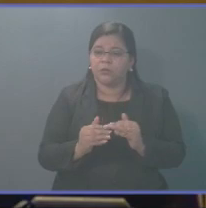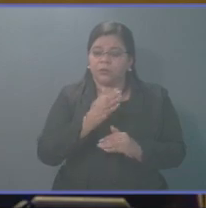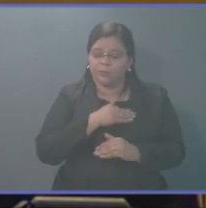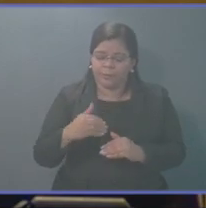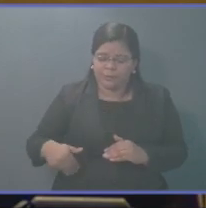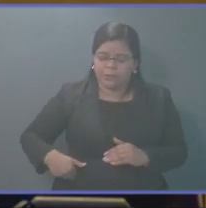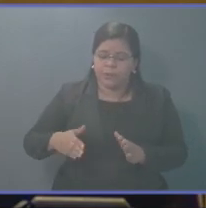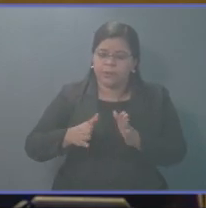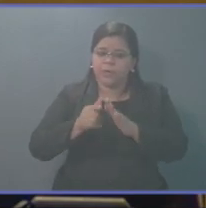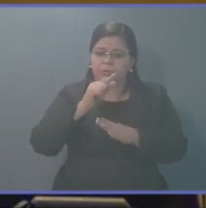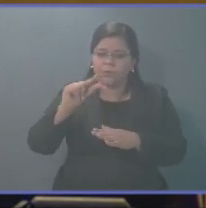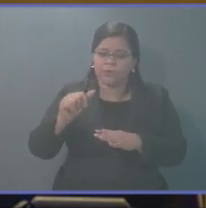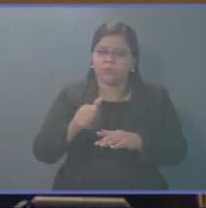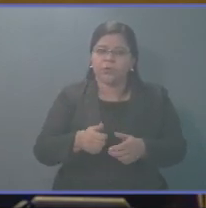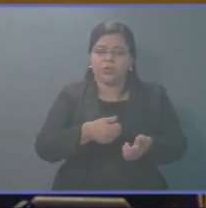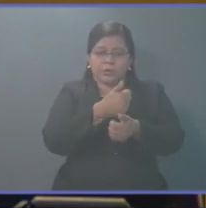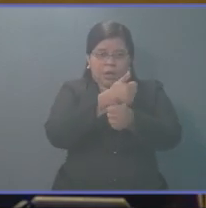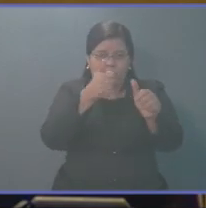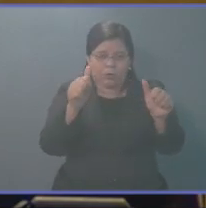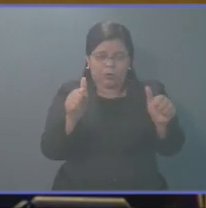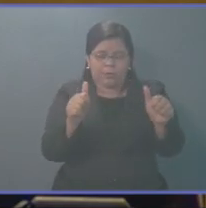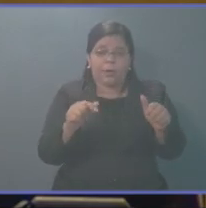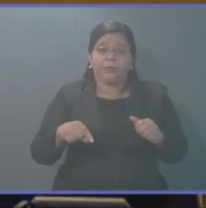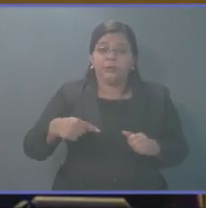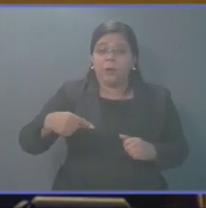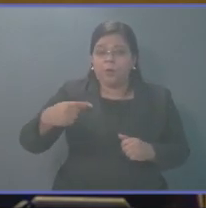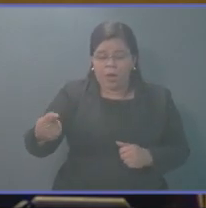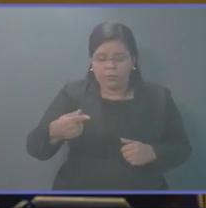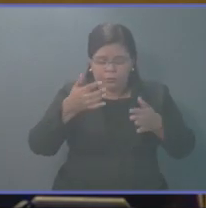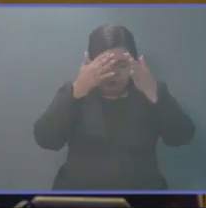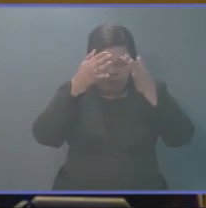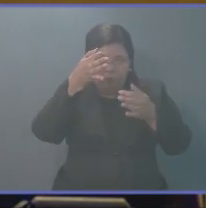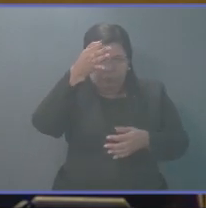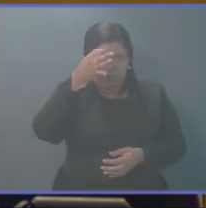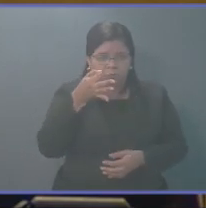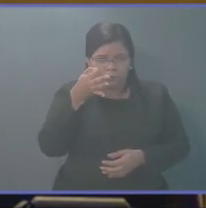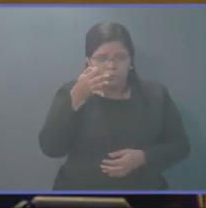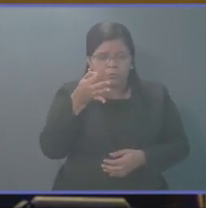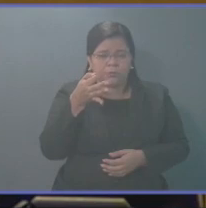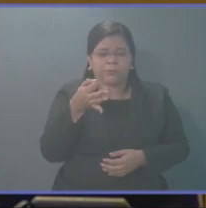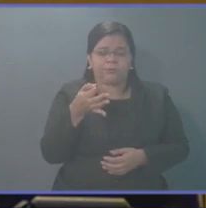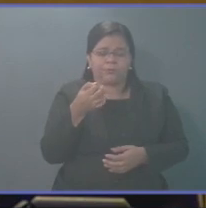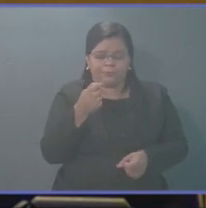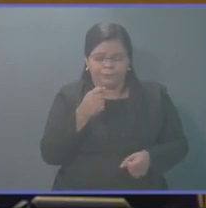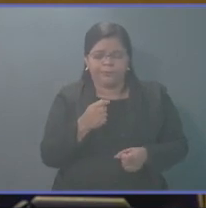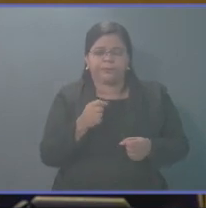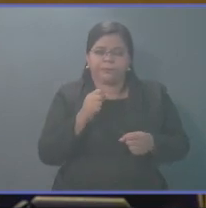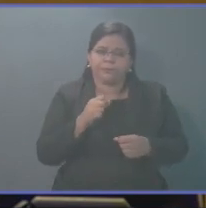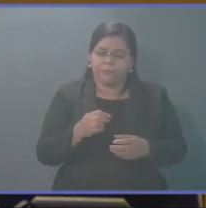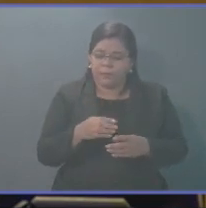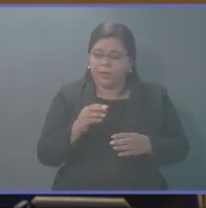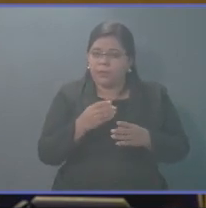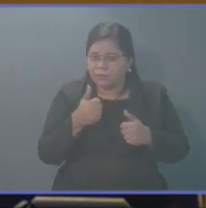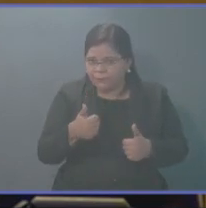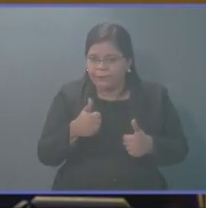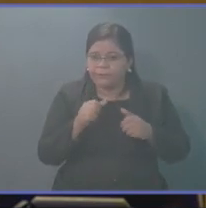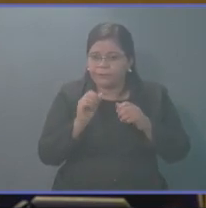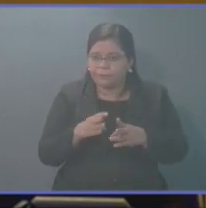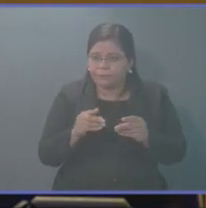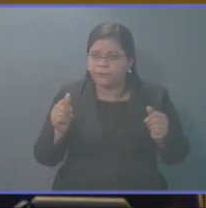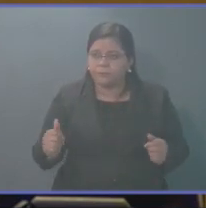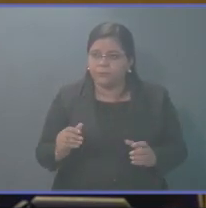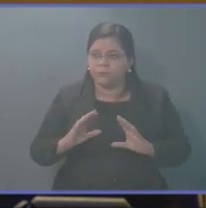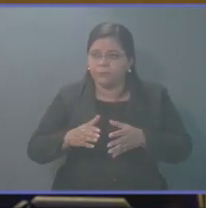de instituciones oficiales autónomas, cuando lo estime conveniente como resultado de la investigación de sus